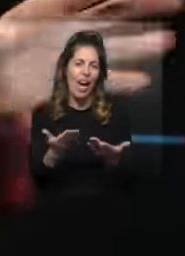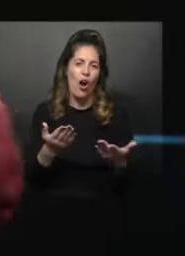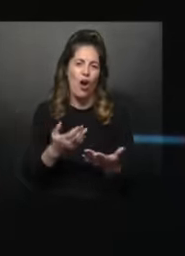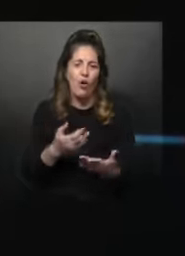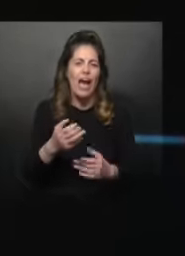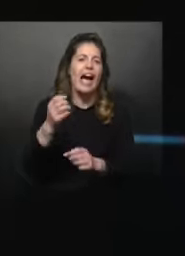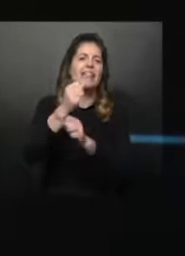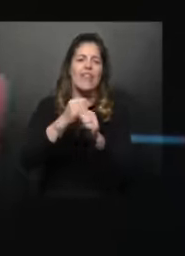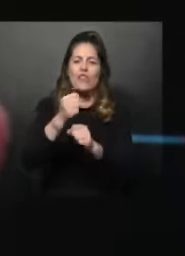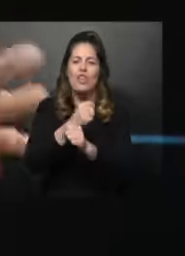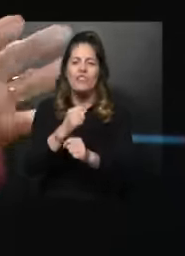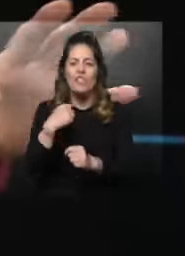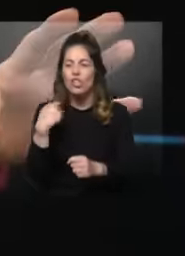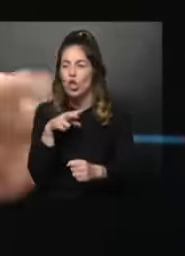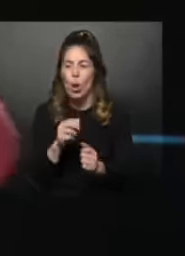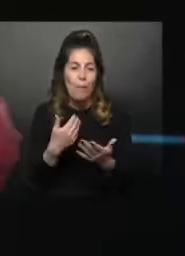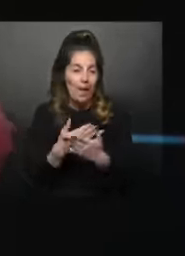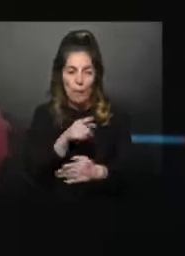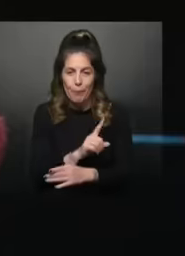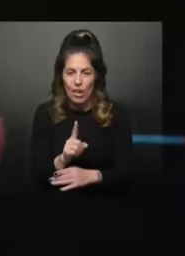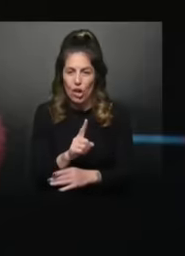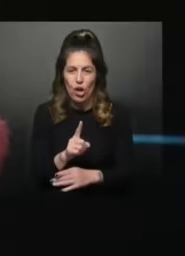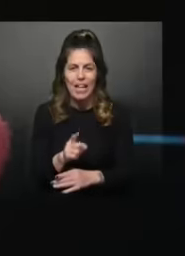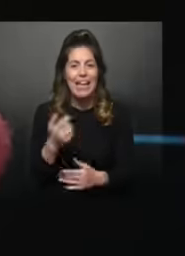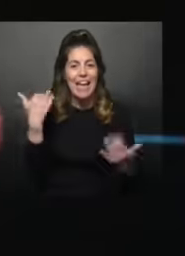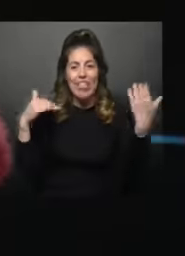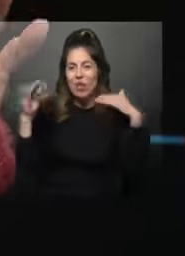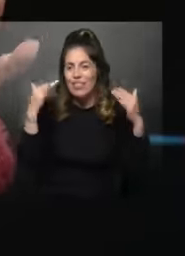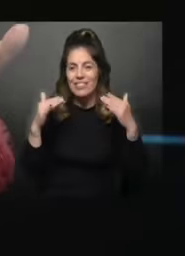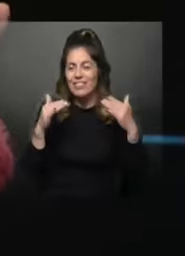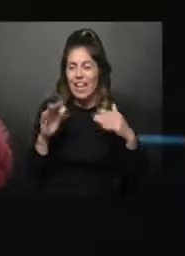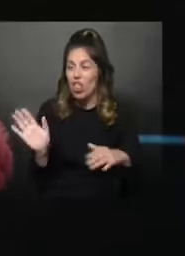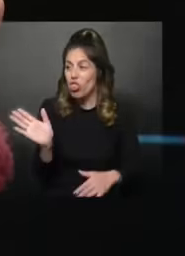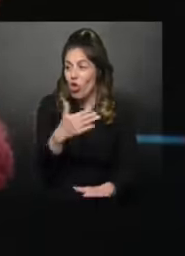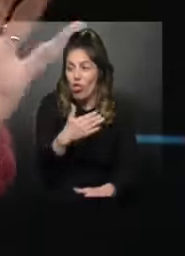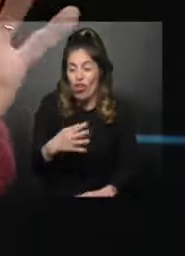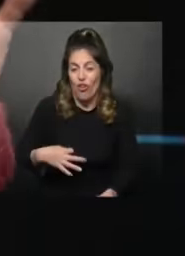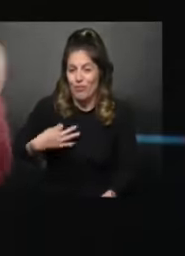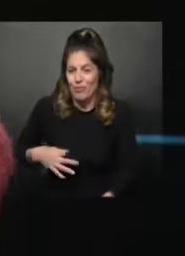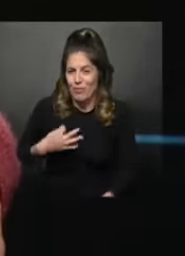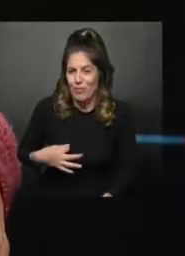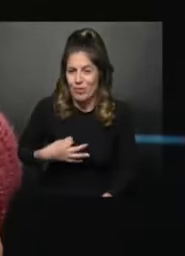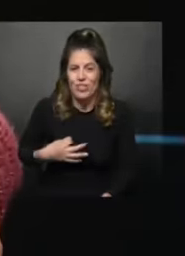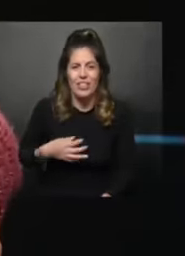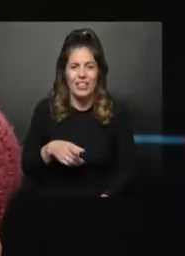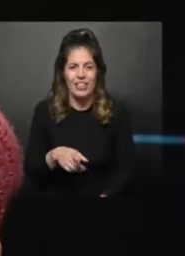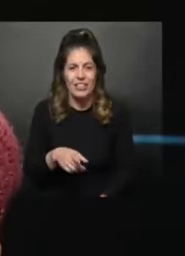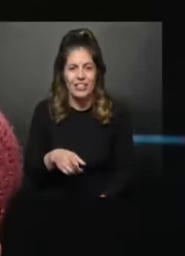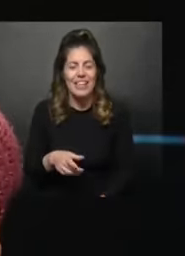tecnificación brutal y todos estén pegados... Pero ahí el adolecer no se salva a nadie, ¿no?